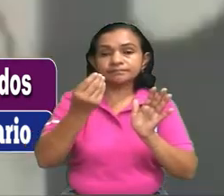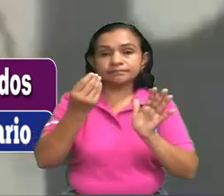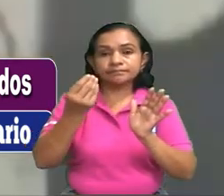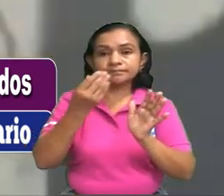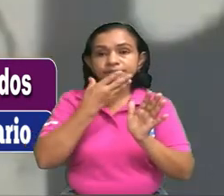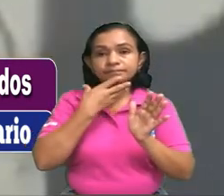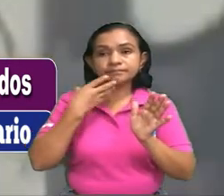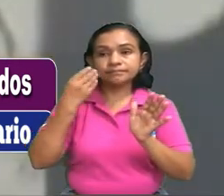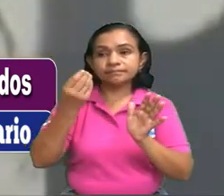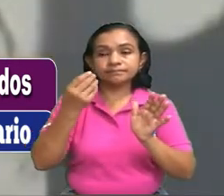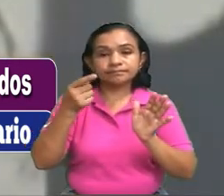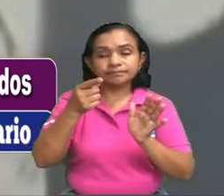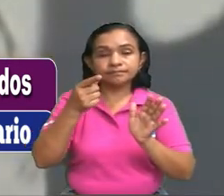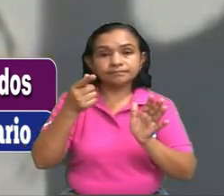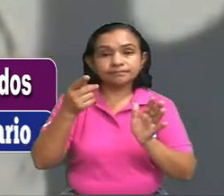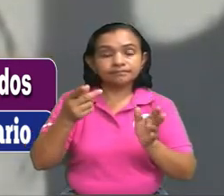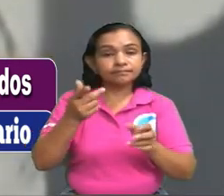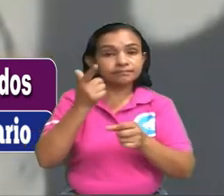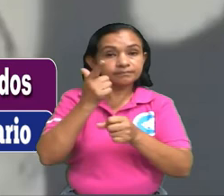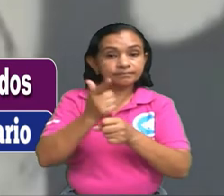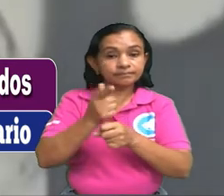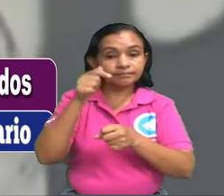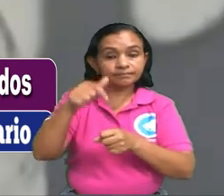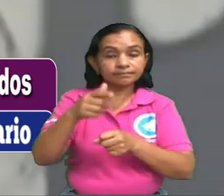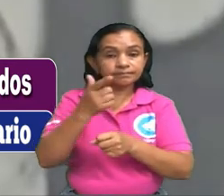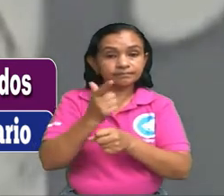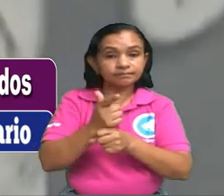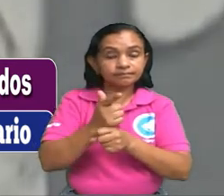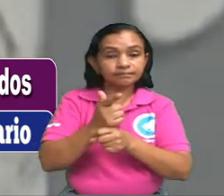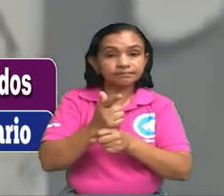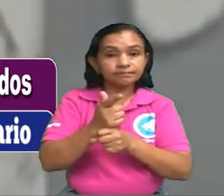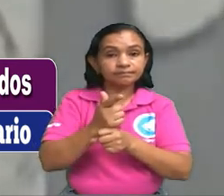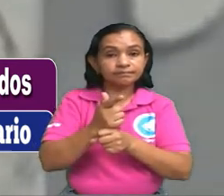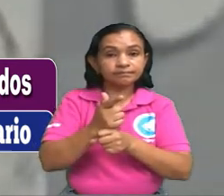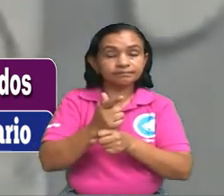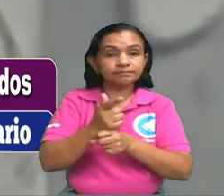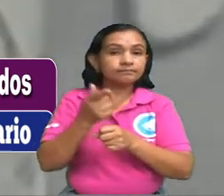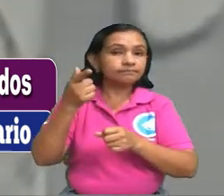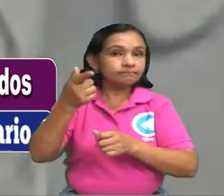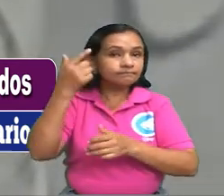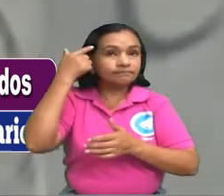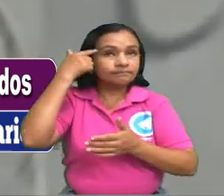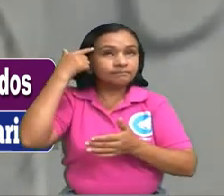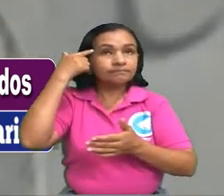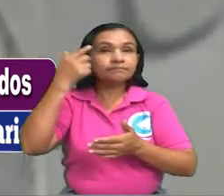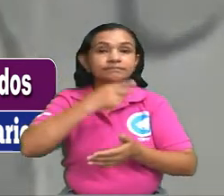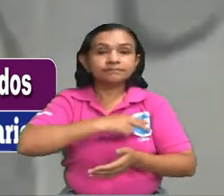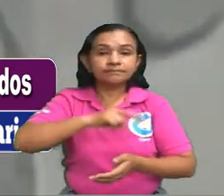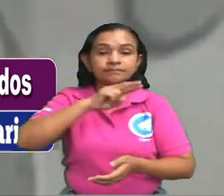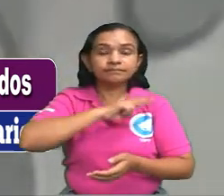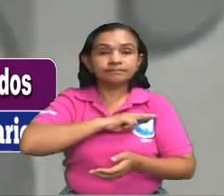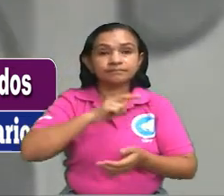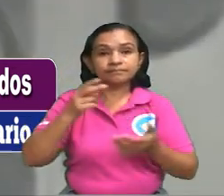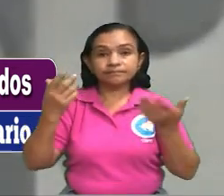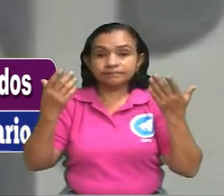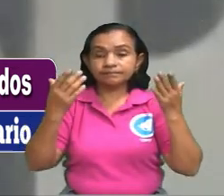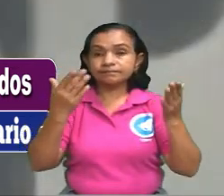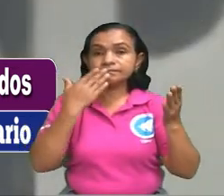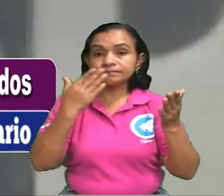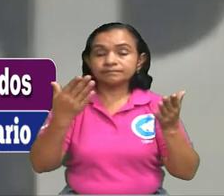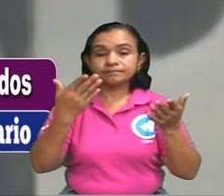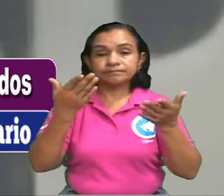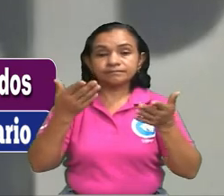para nuestros jóvenes, estos videos que están viendo el día de hoy, les está haciendo retomar valores, principios, como